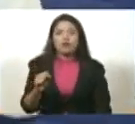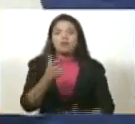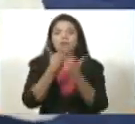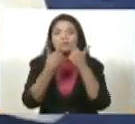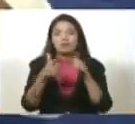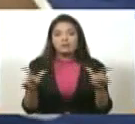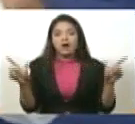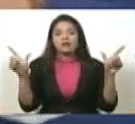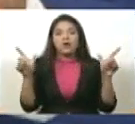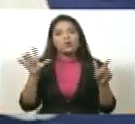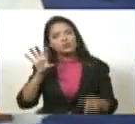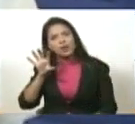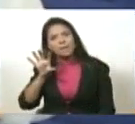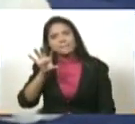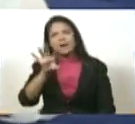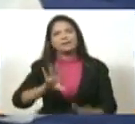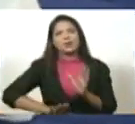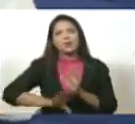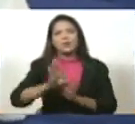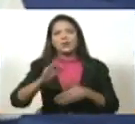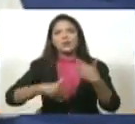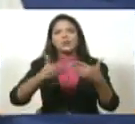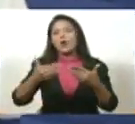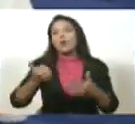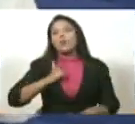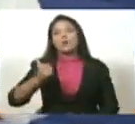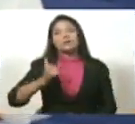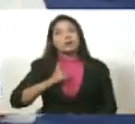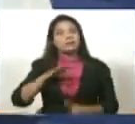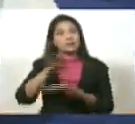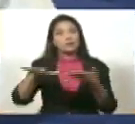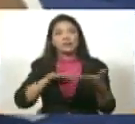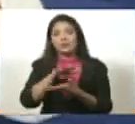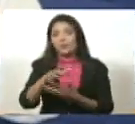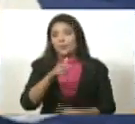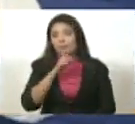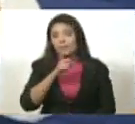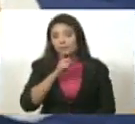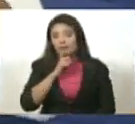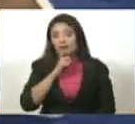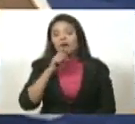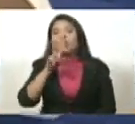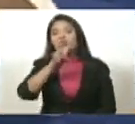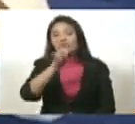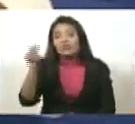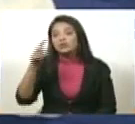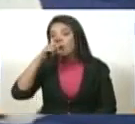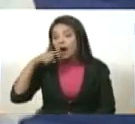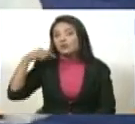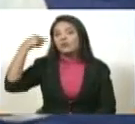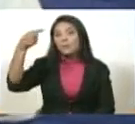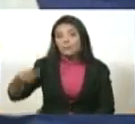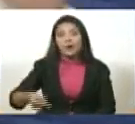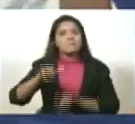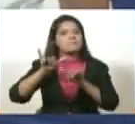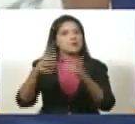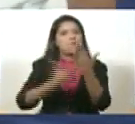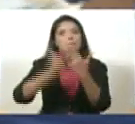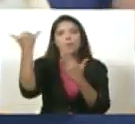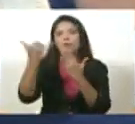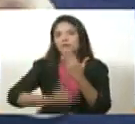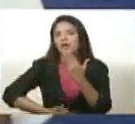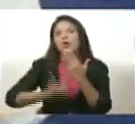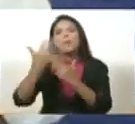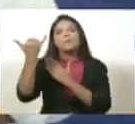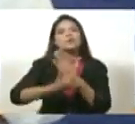libertaria, como una patria que se crece ante cualquier dificultad. 200 años después, estamos en el mismo proyecto, en el